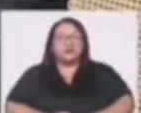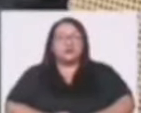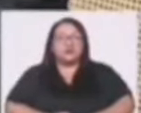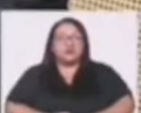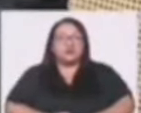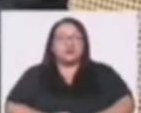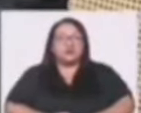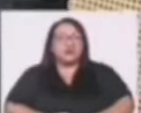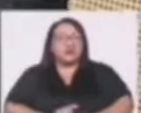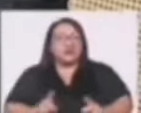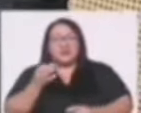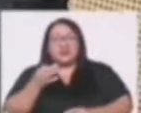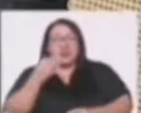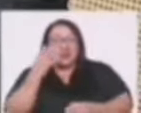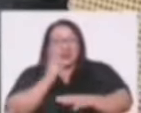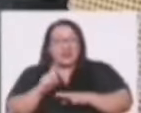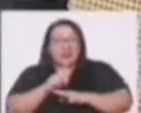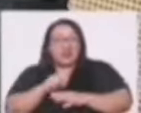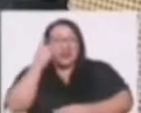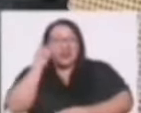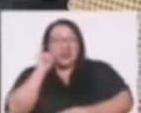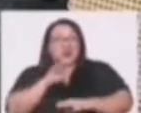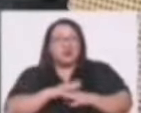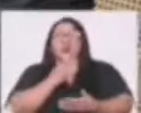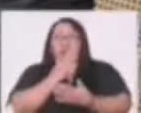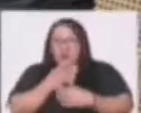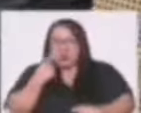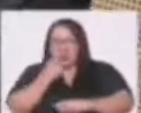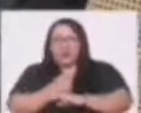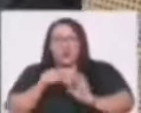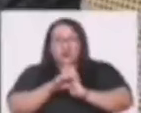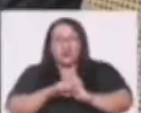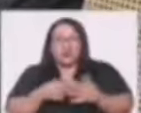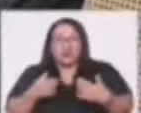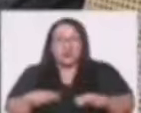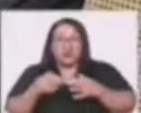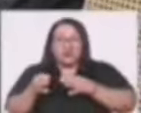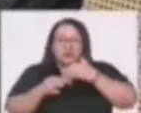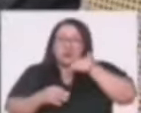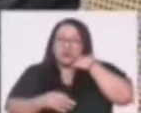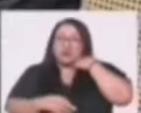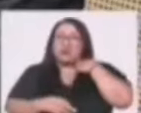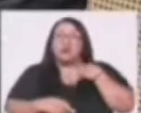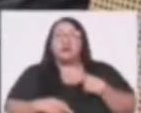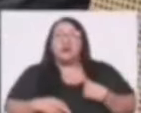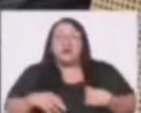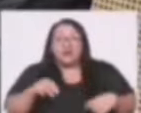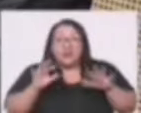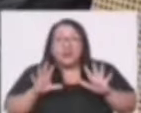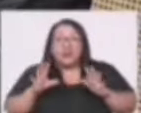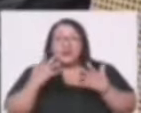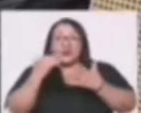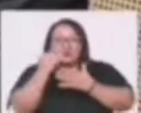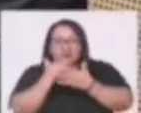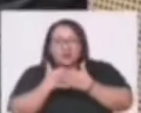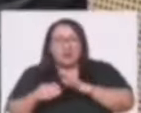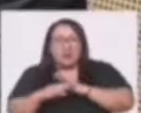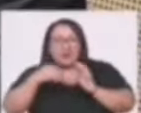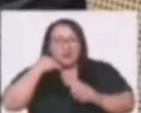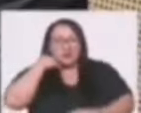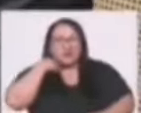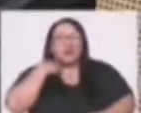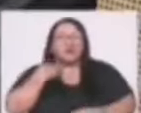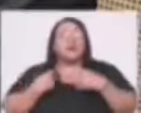abstracta, sin desarrollar idea alguna sobre particular. Hemos desarrollado los argumentos, 10 argumentos básicos,